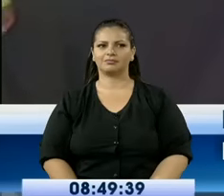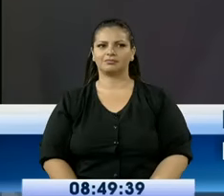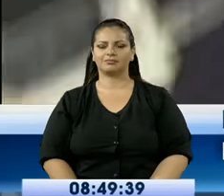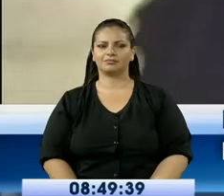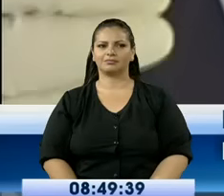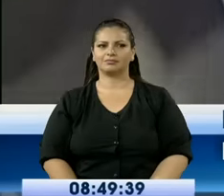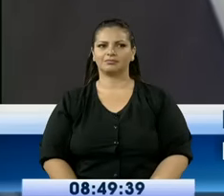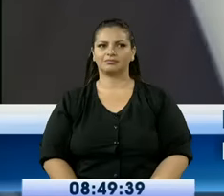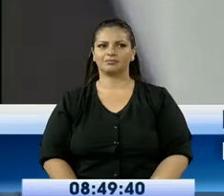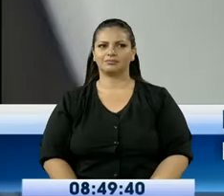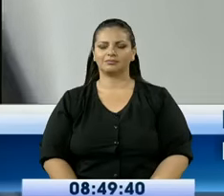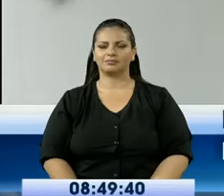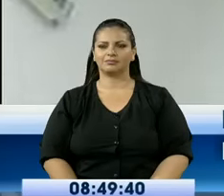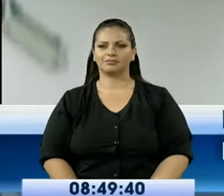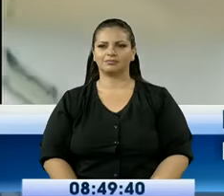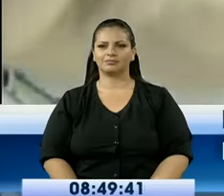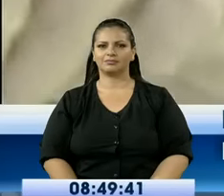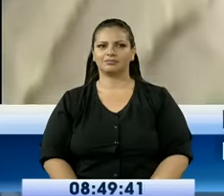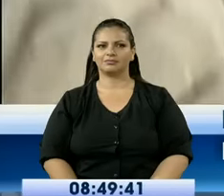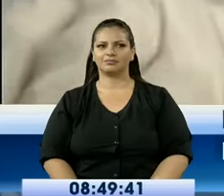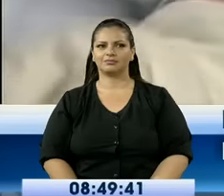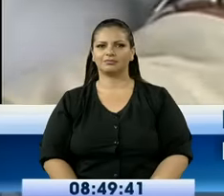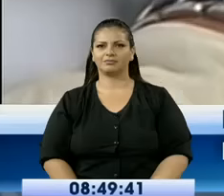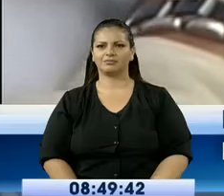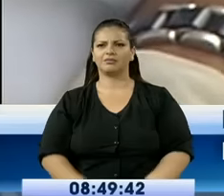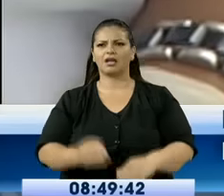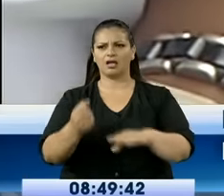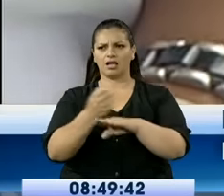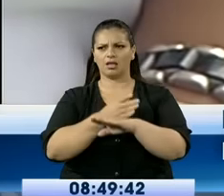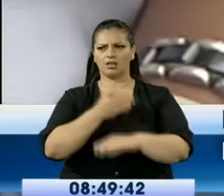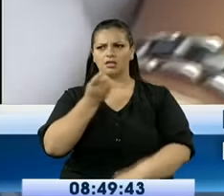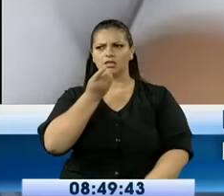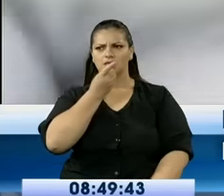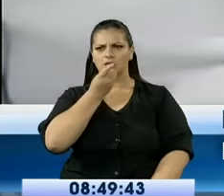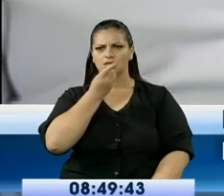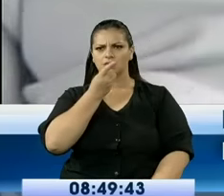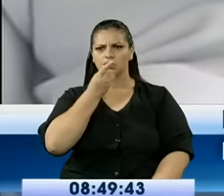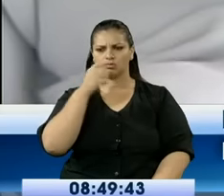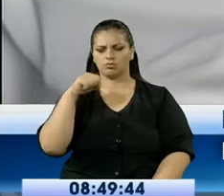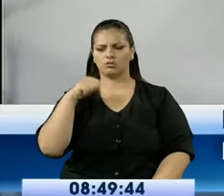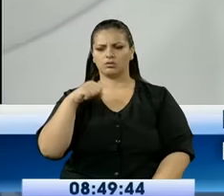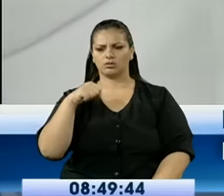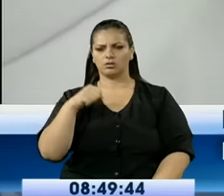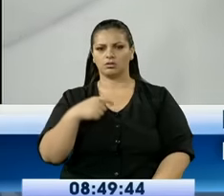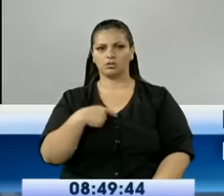A ver... ¿Yo desayuné? Sí. O sea, ¿me puedo desmayar?